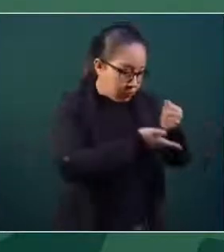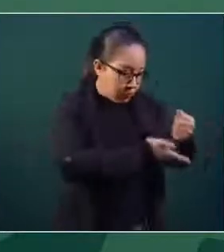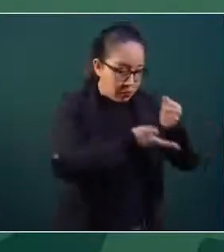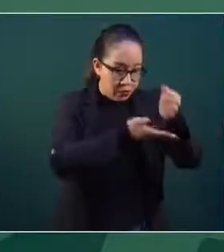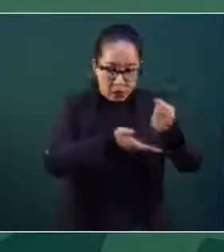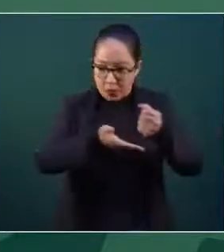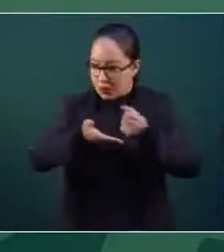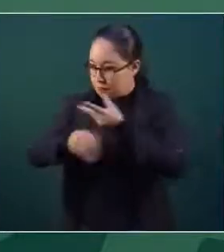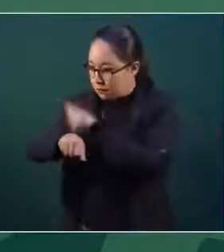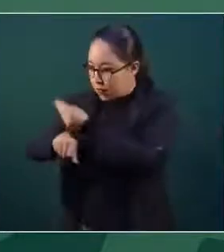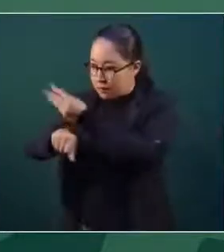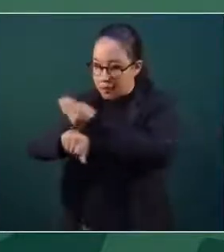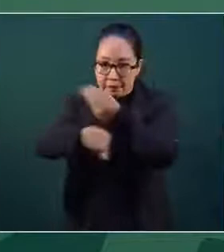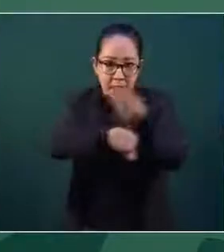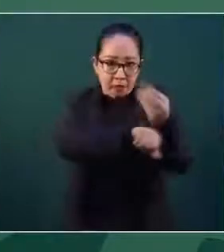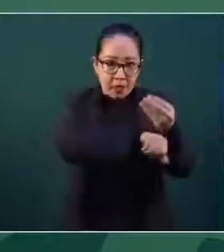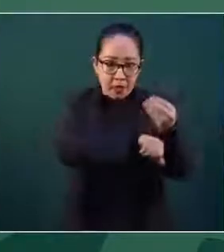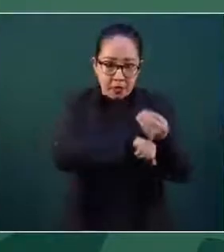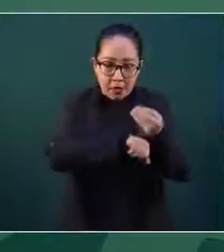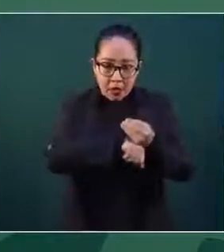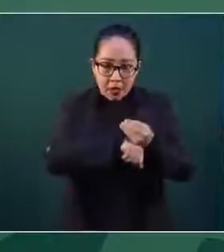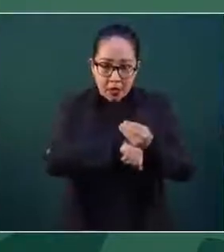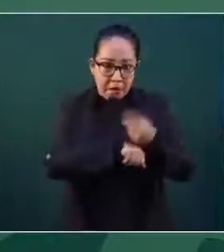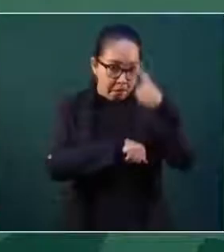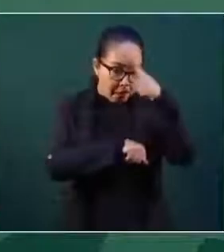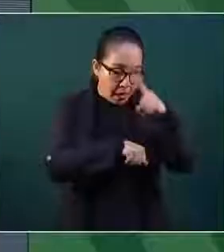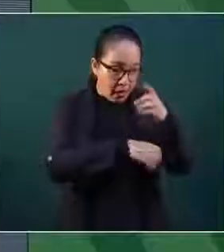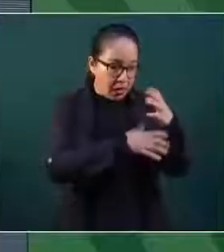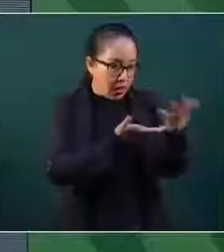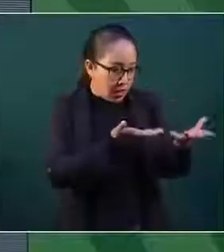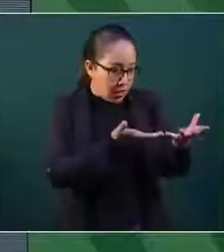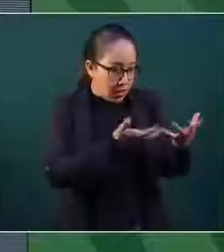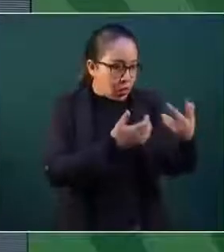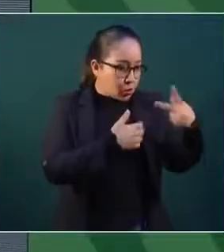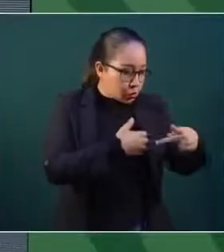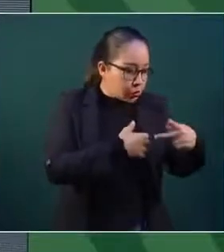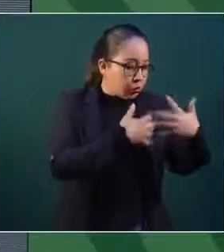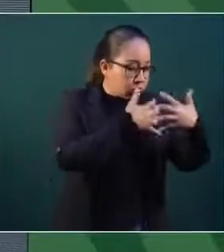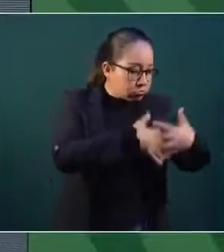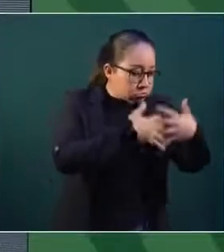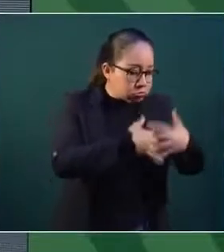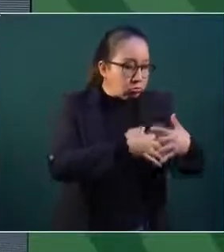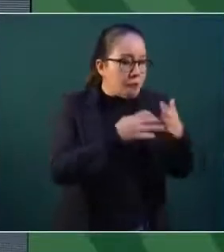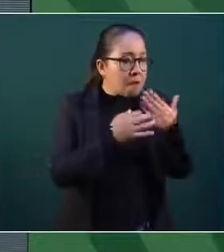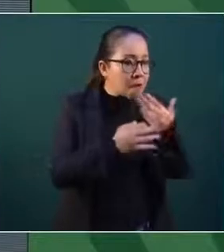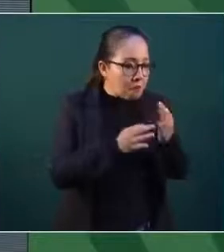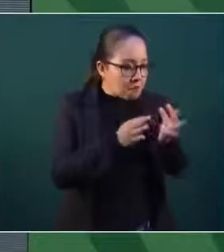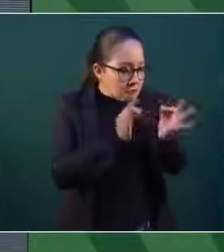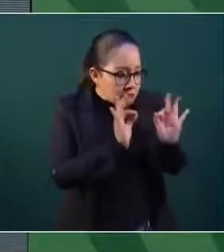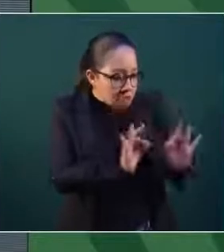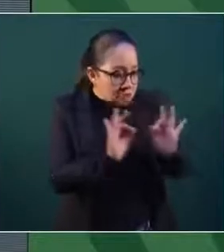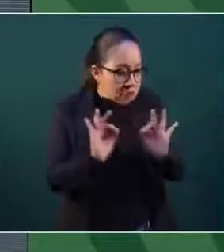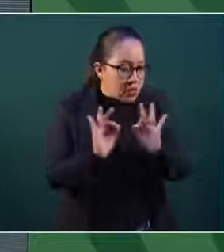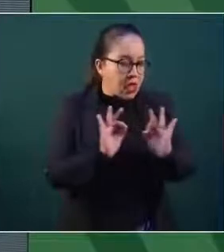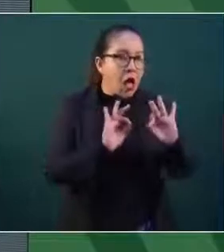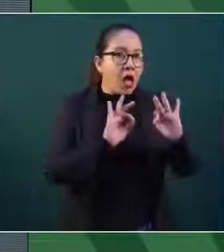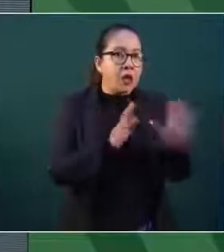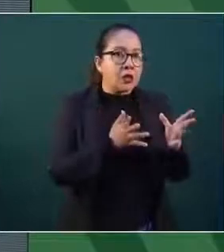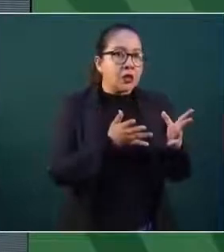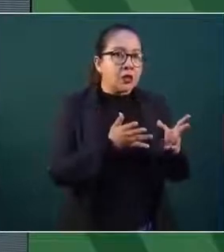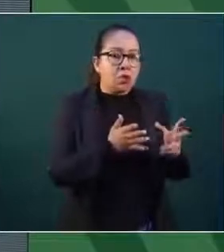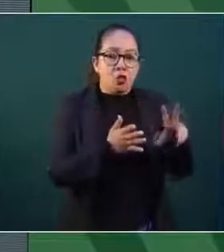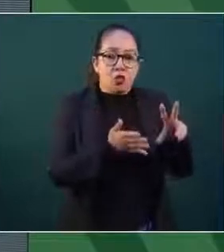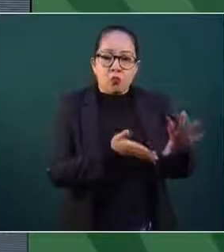obsoleto siga funcionando y se contamine el medio ambiente. Entonces, sí